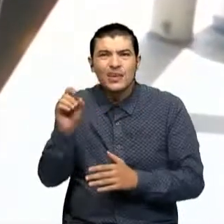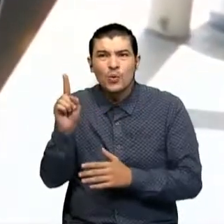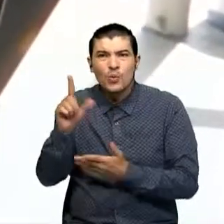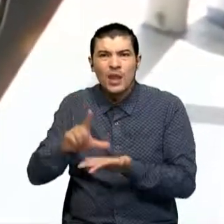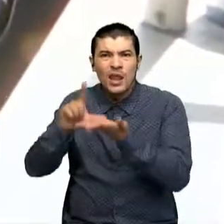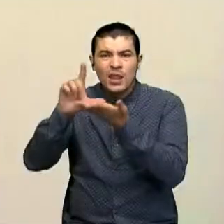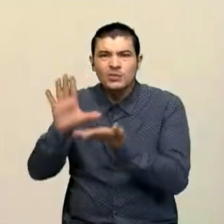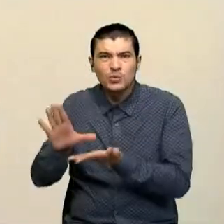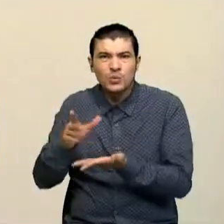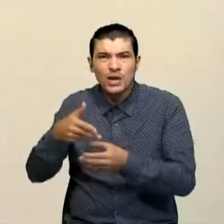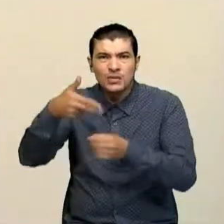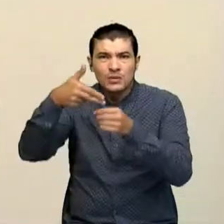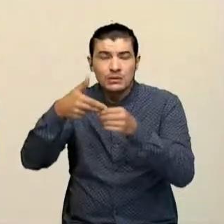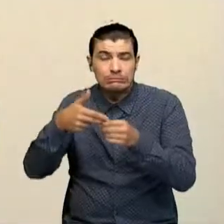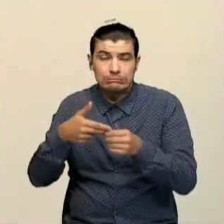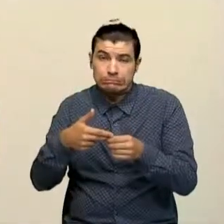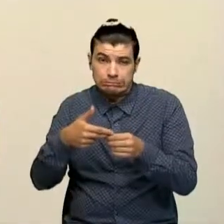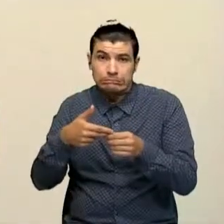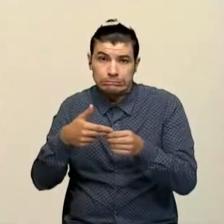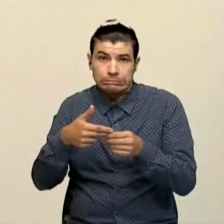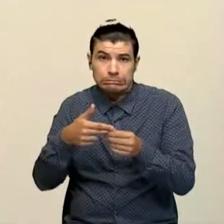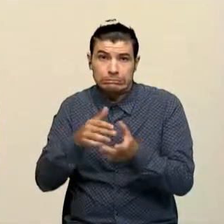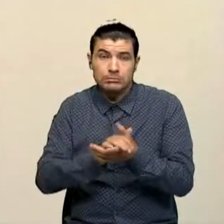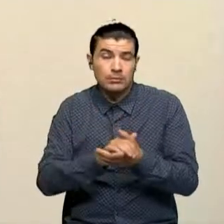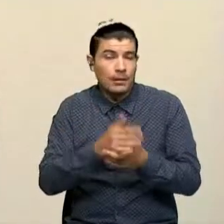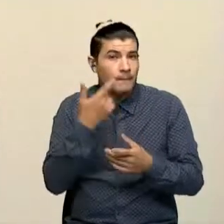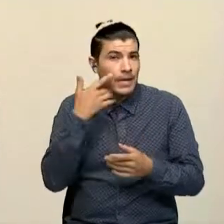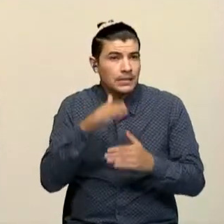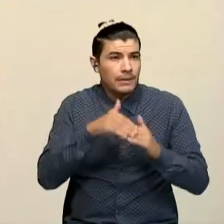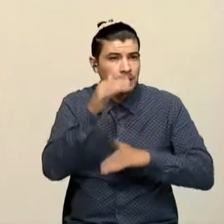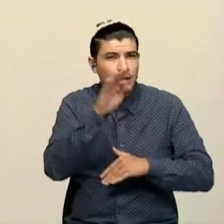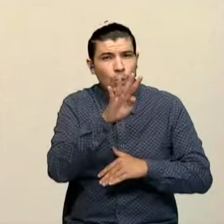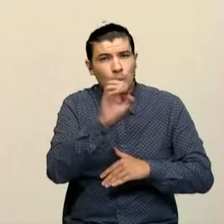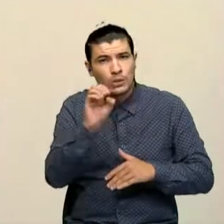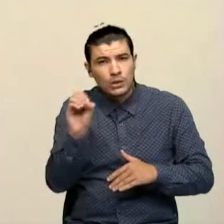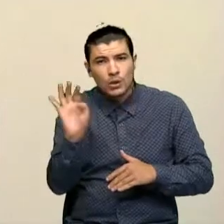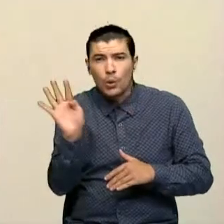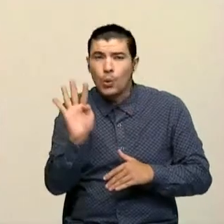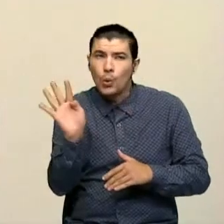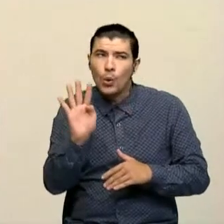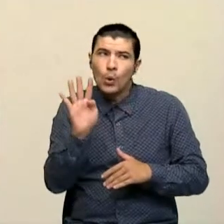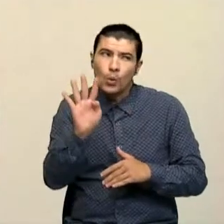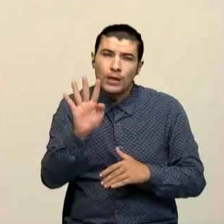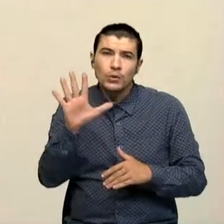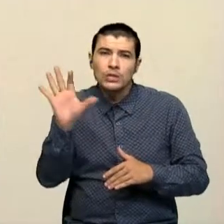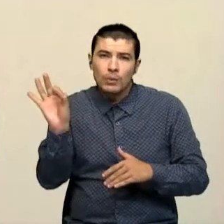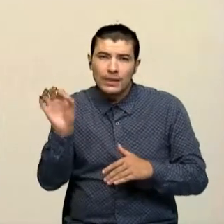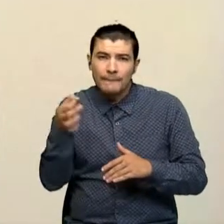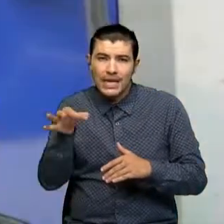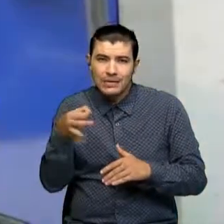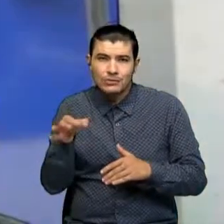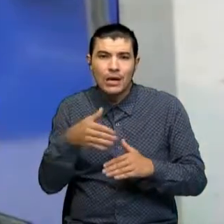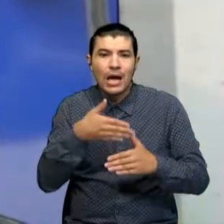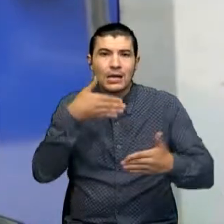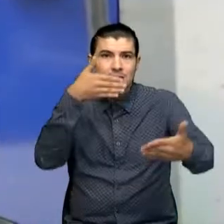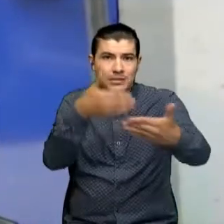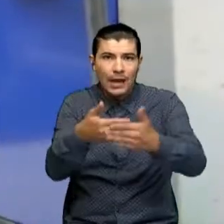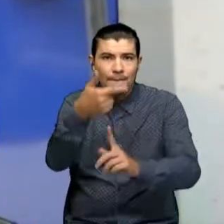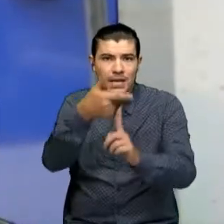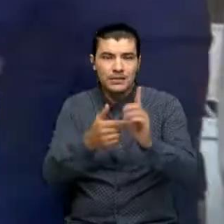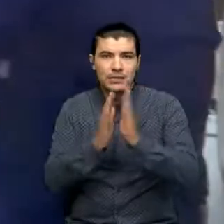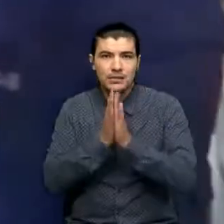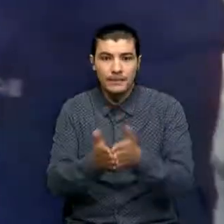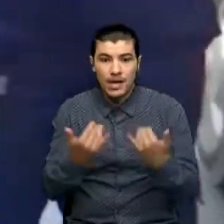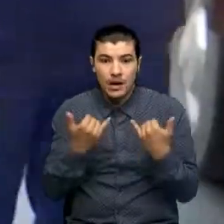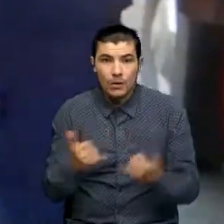que tiene la percepción de que te aumentan más o menos entre 400 y 450 pesos hasta hasta hasta diciembre actualmente